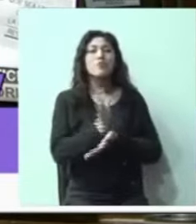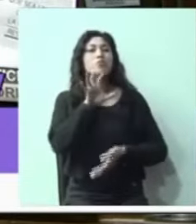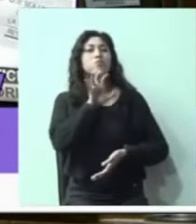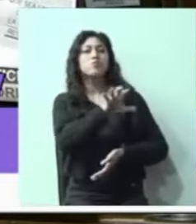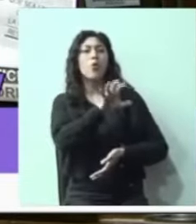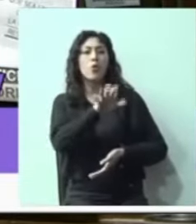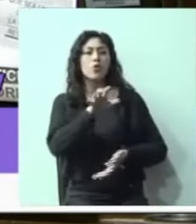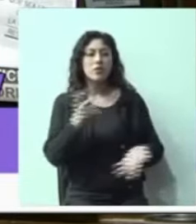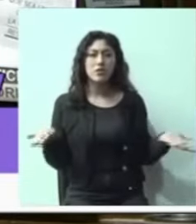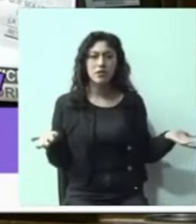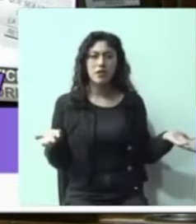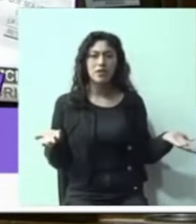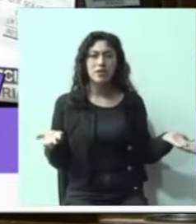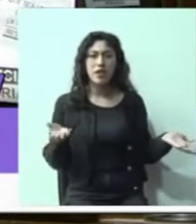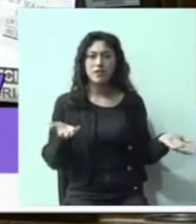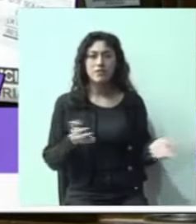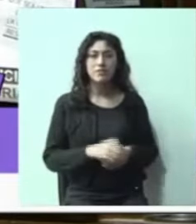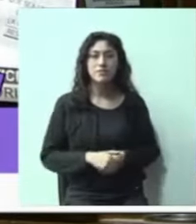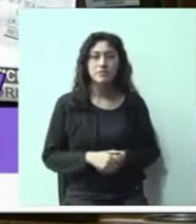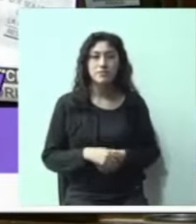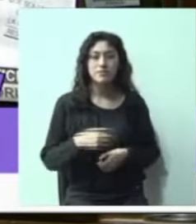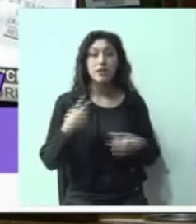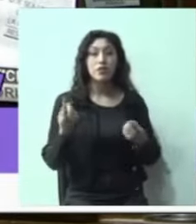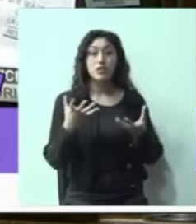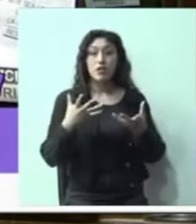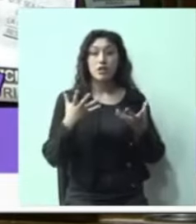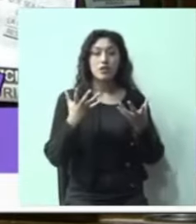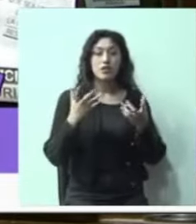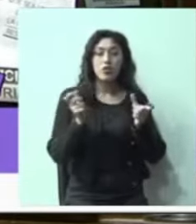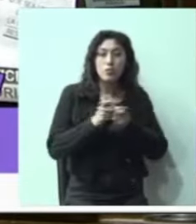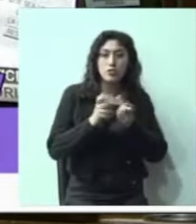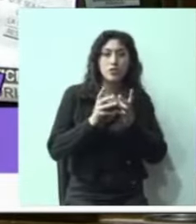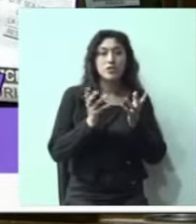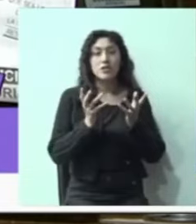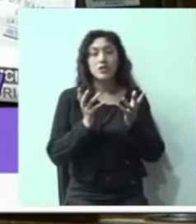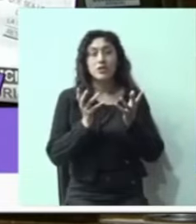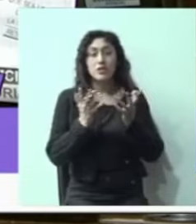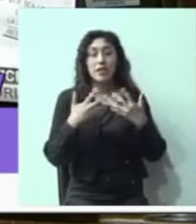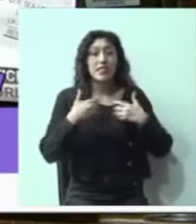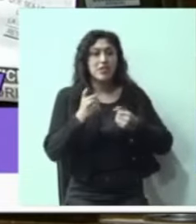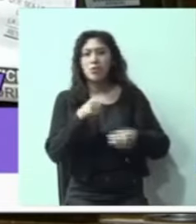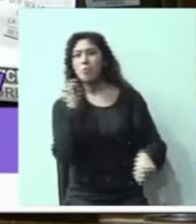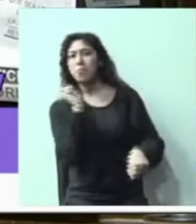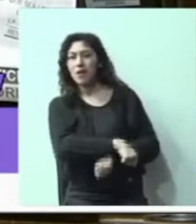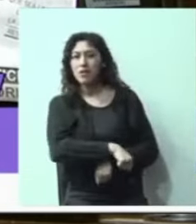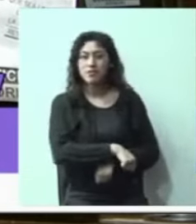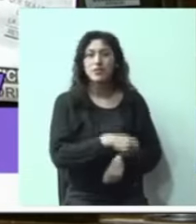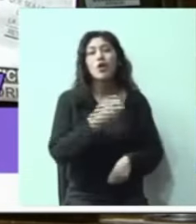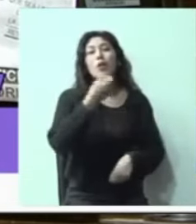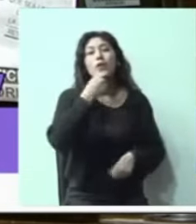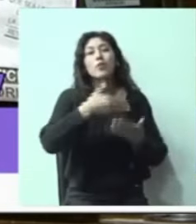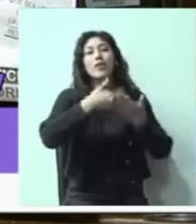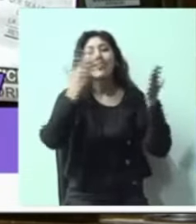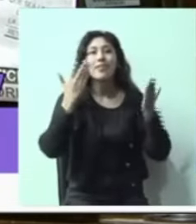ciudad de Buenos Aires. Y sin embargo, la Comisión de Salud mira para otro lado. Cuando se tiene que tratar, por ejemplo, el día